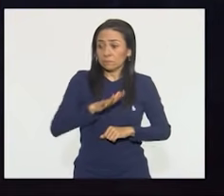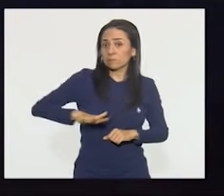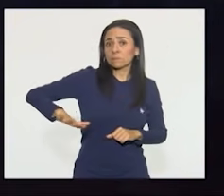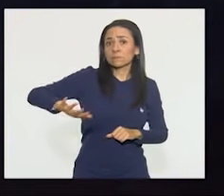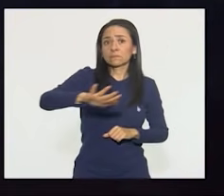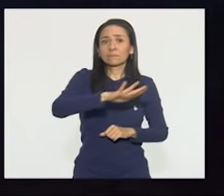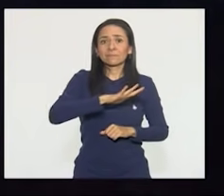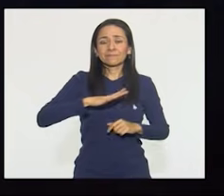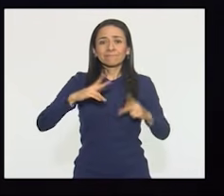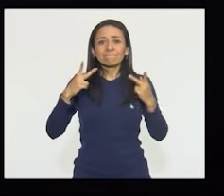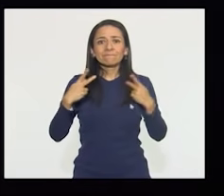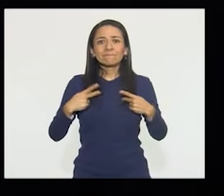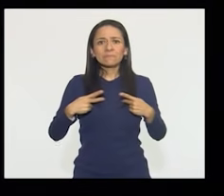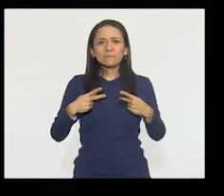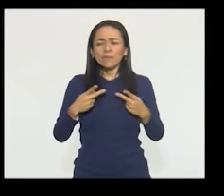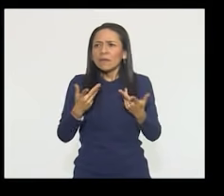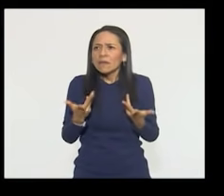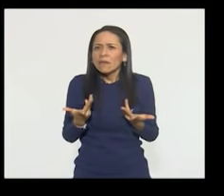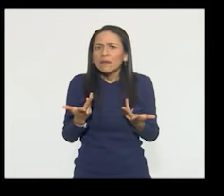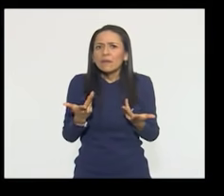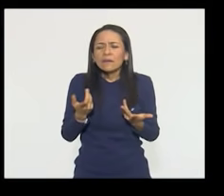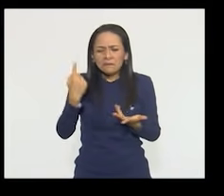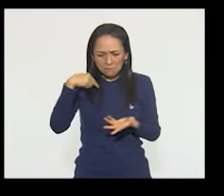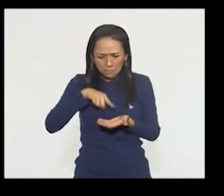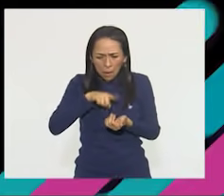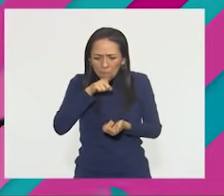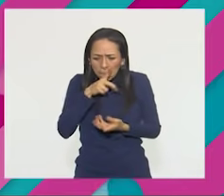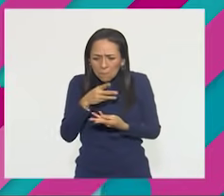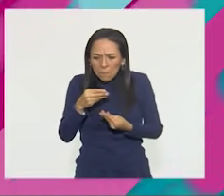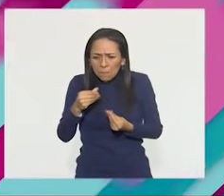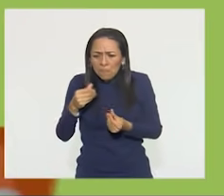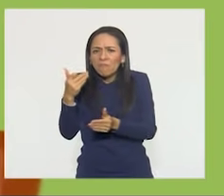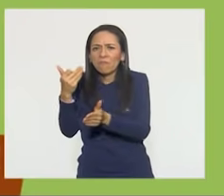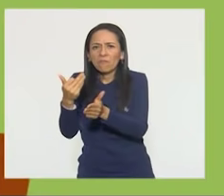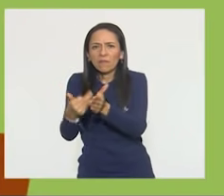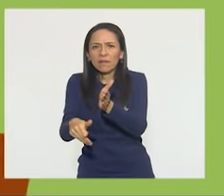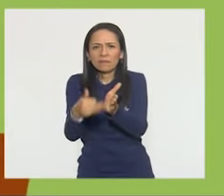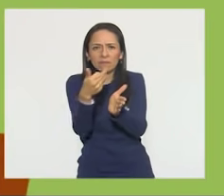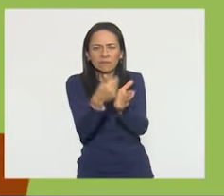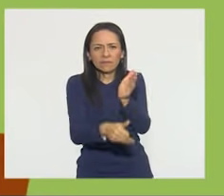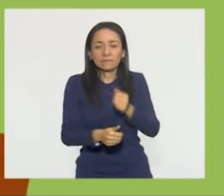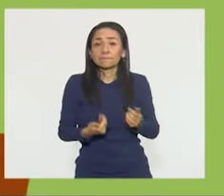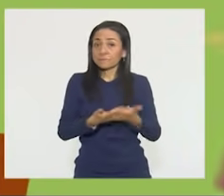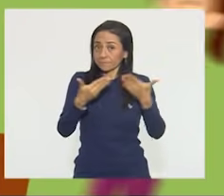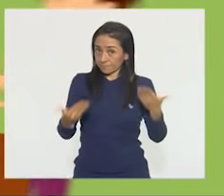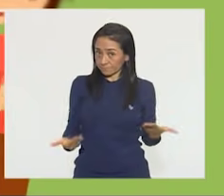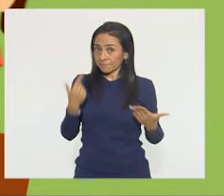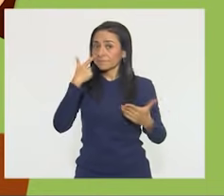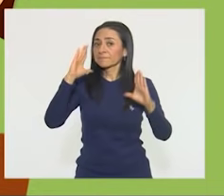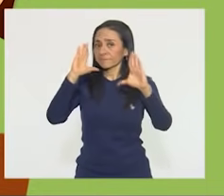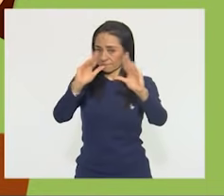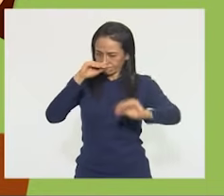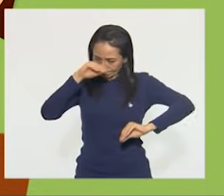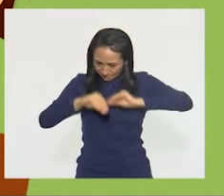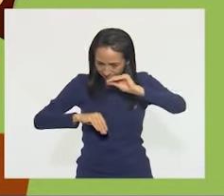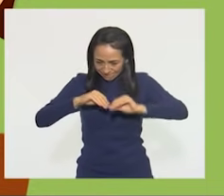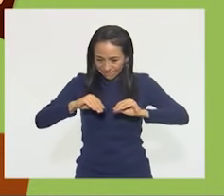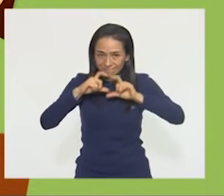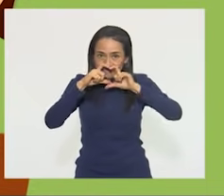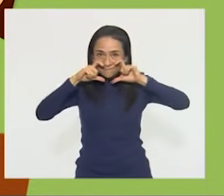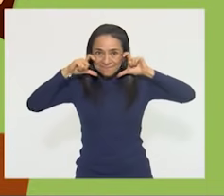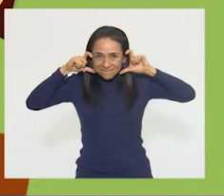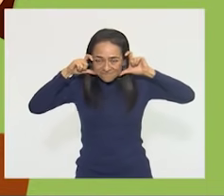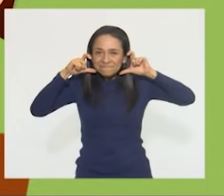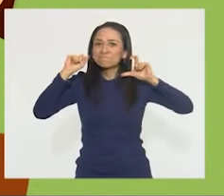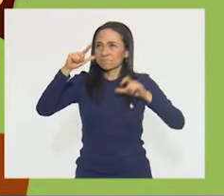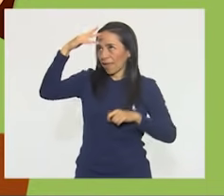más igual me mucagua, más te ignel tizque. Te enseñaremos cómo armar un cubrebocas con ayuda de un